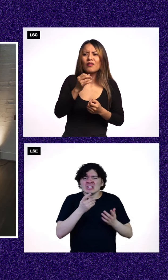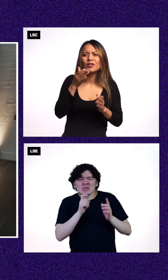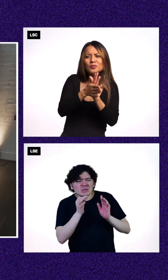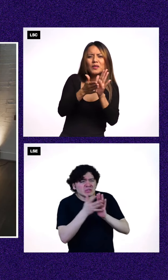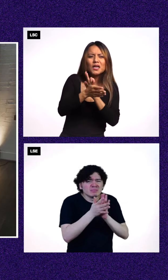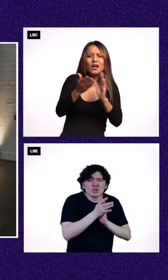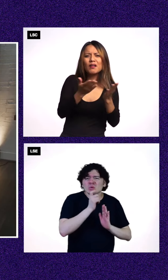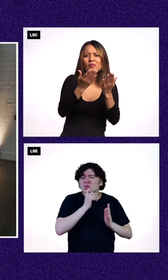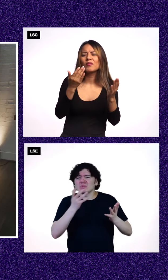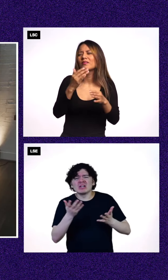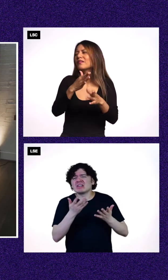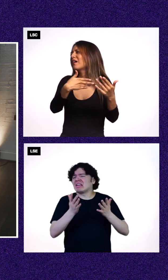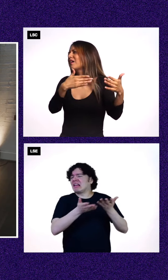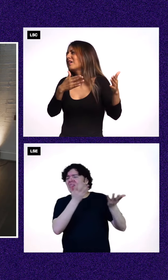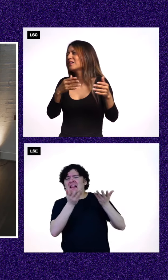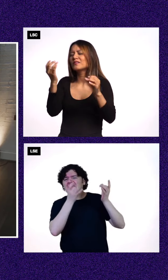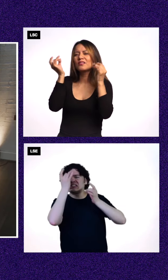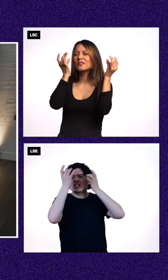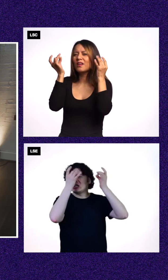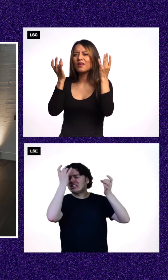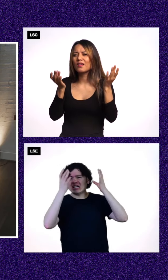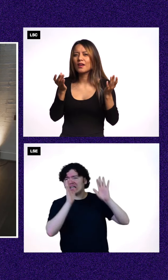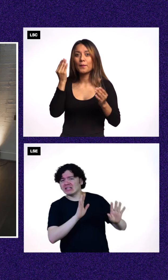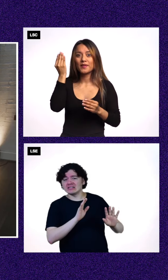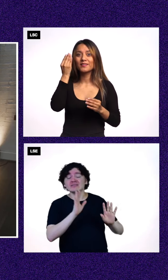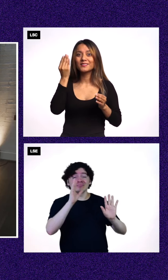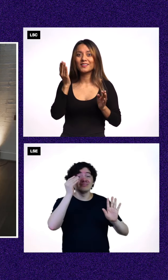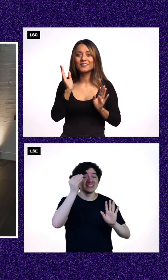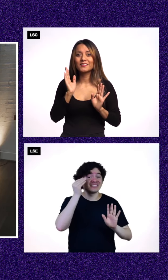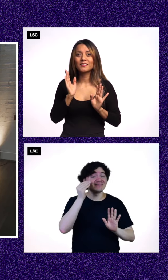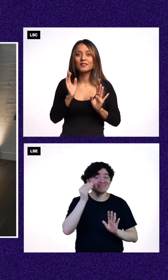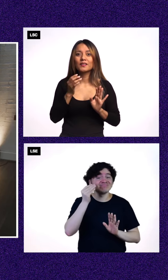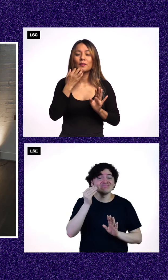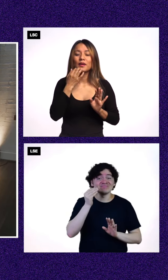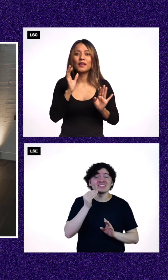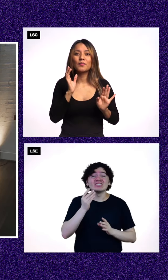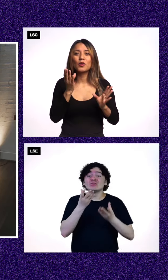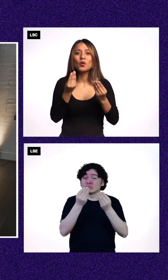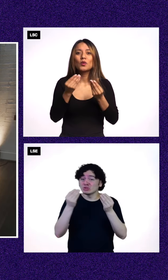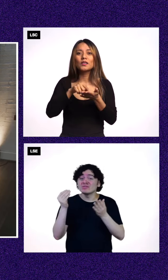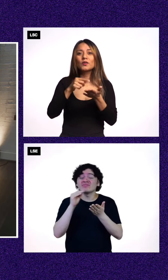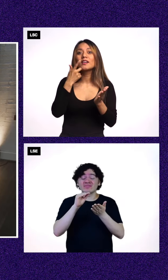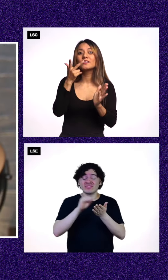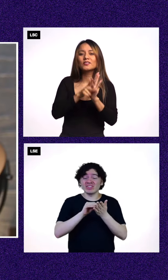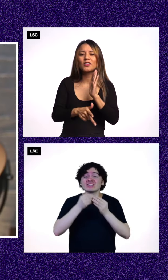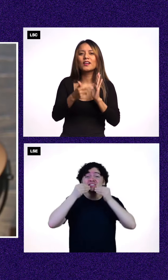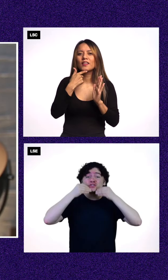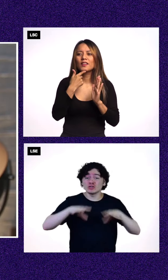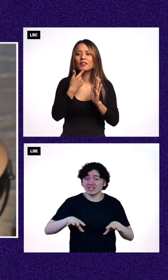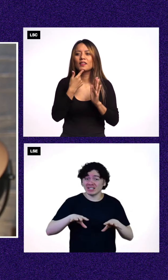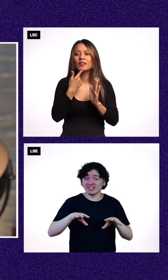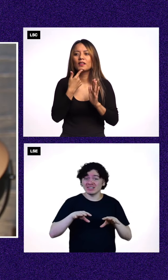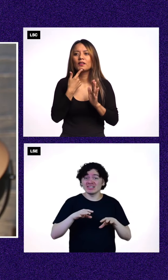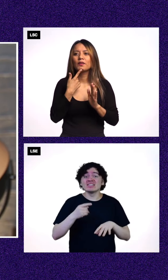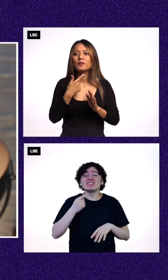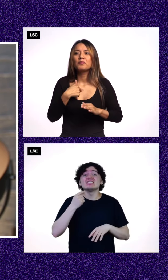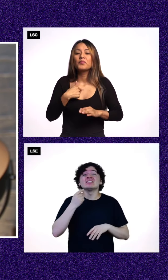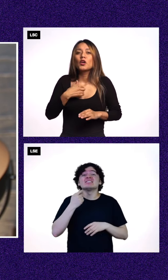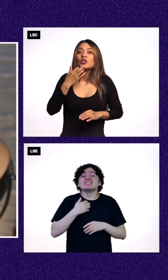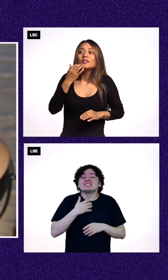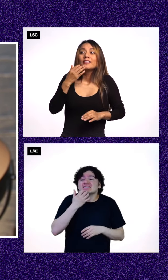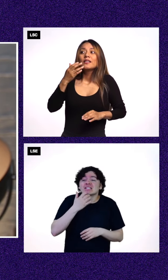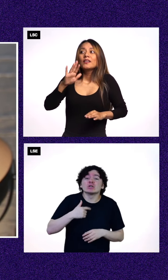muy triste. Es como el hombre que dice, le dije a mi esposa que le amaba y que ya le avisaría si cambiara de opinión.